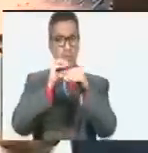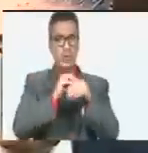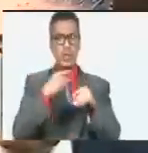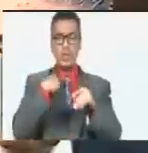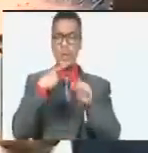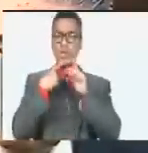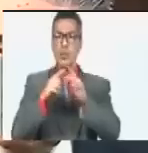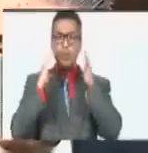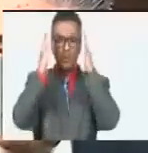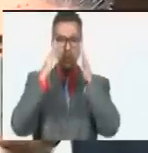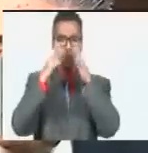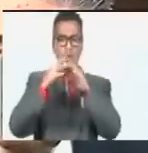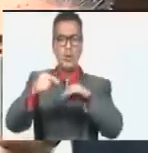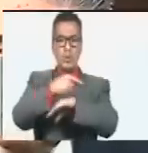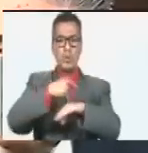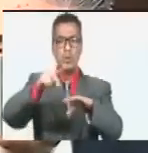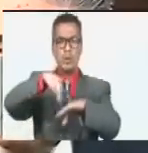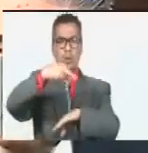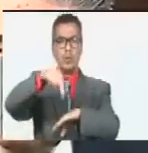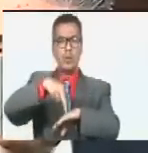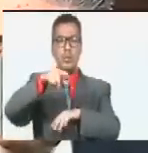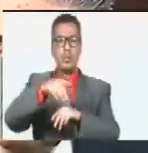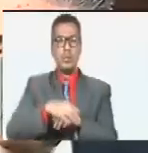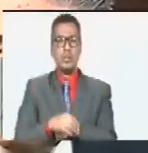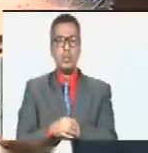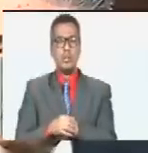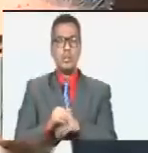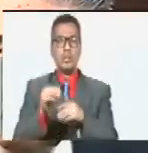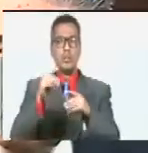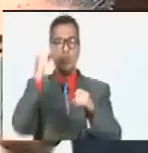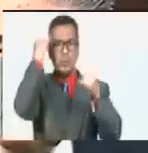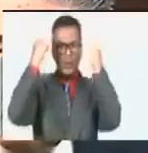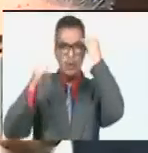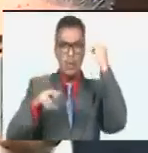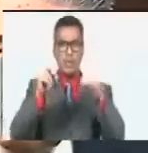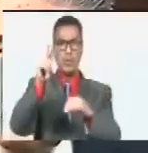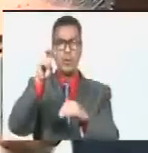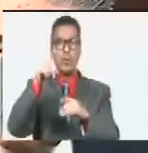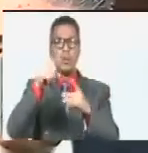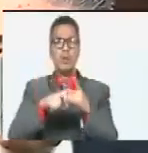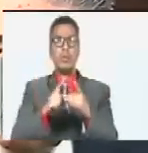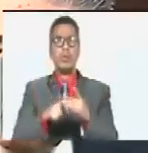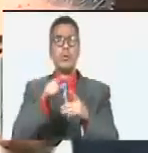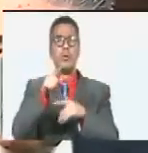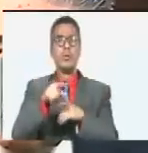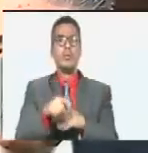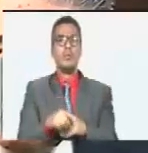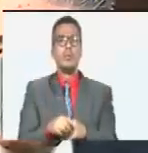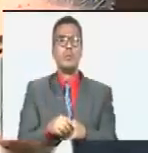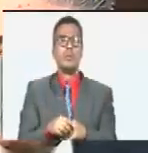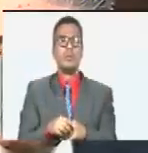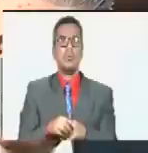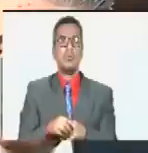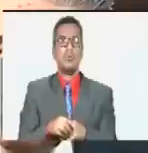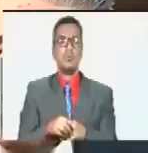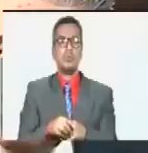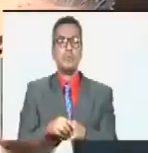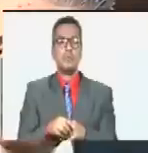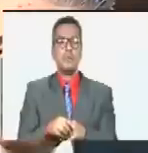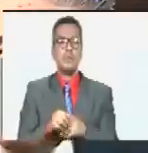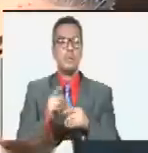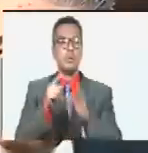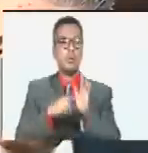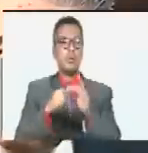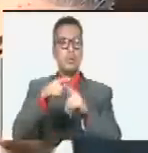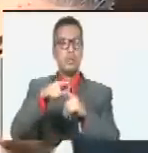Ejecutivo que busquemos una estrategia nueva que nos permita tener un resultado distinto, que tengamos